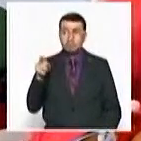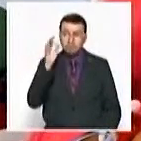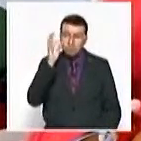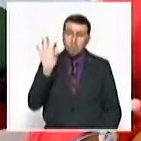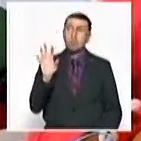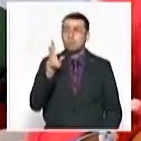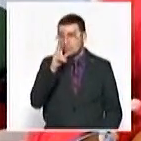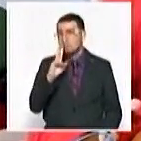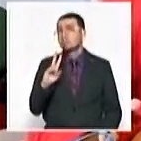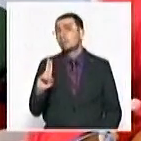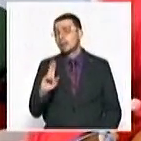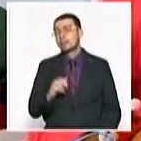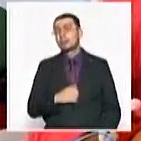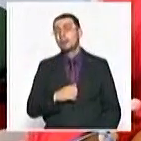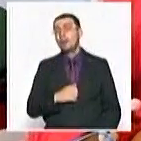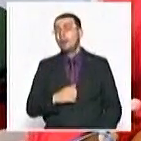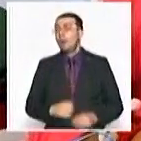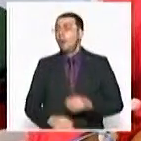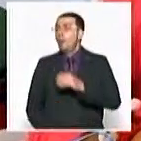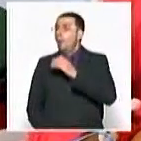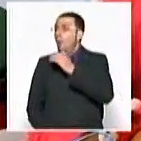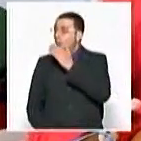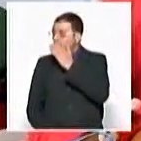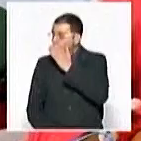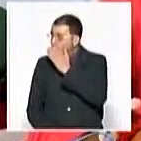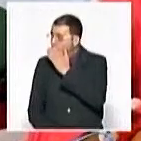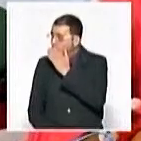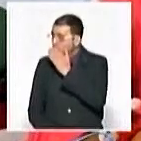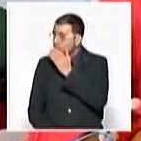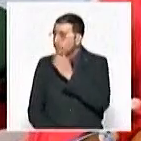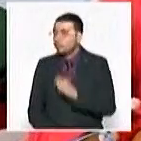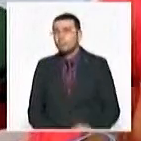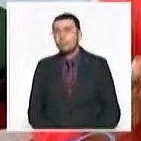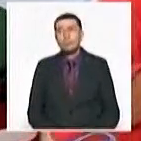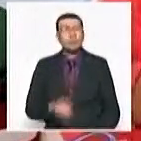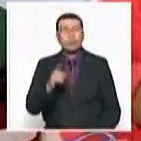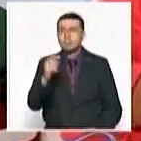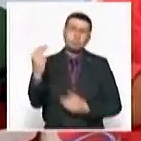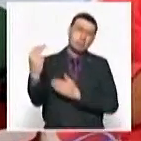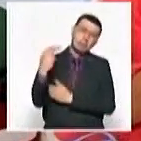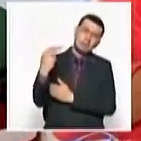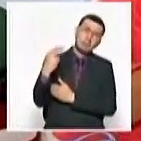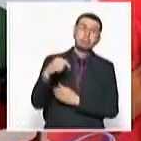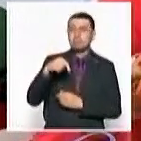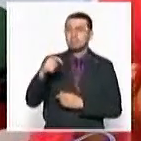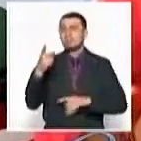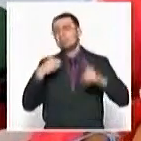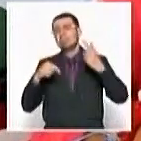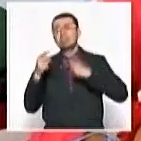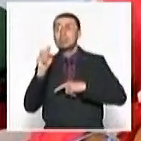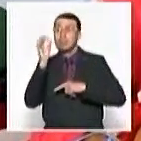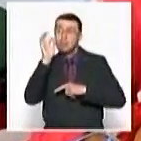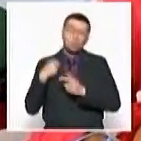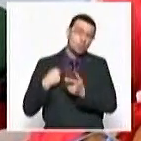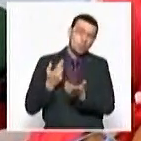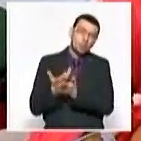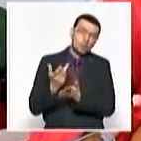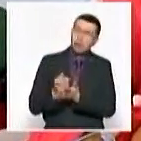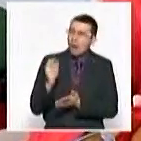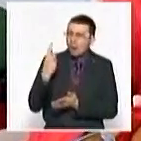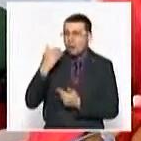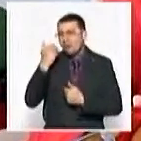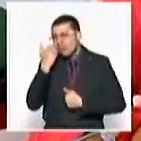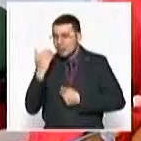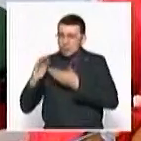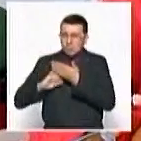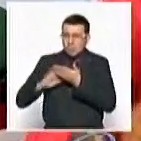tema no es que ustedes prendan este programa a ver qué truquito le vamos a dar para que traten una enfermedad. No es tratar